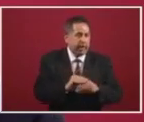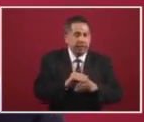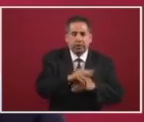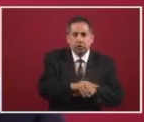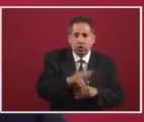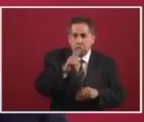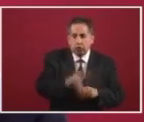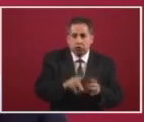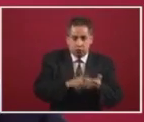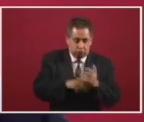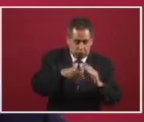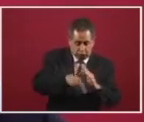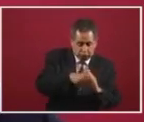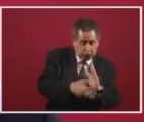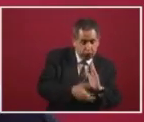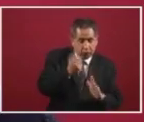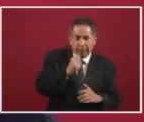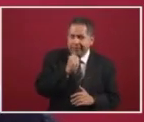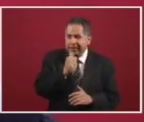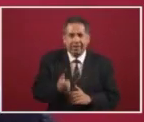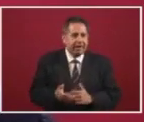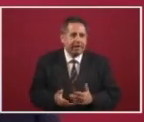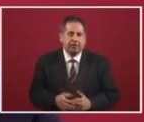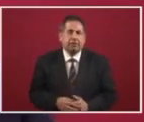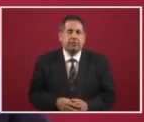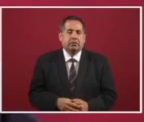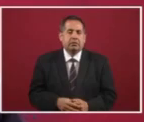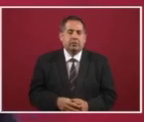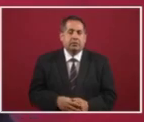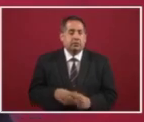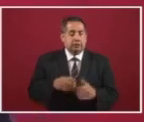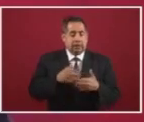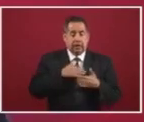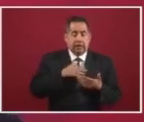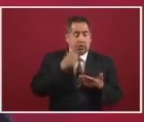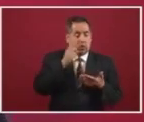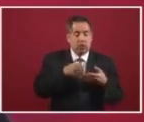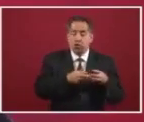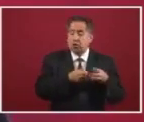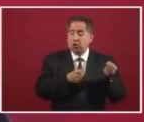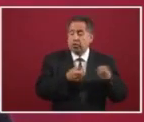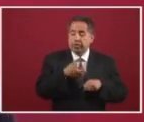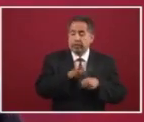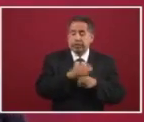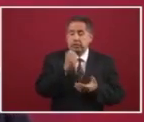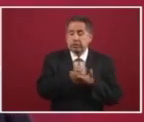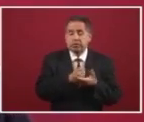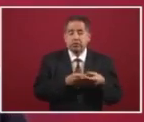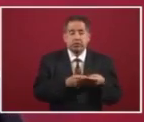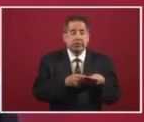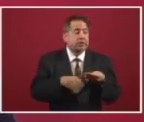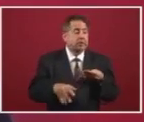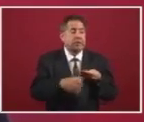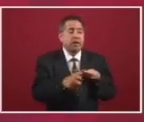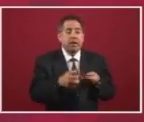para la explotación minera. Tienen el título, tienen la concesión,